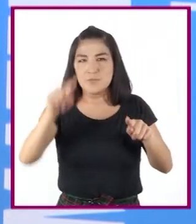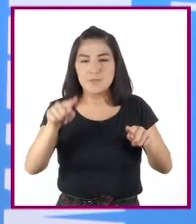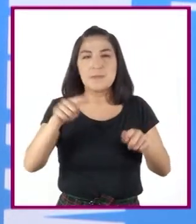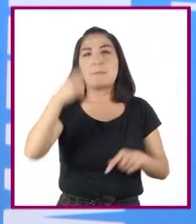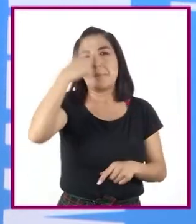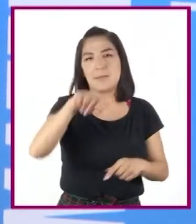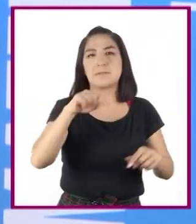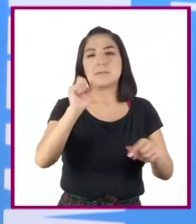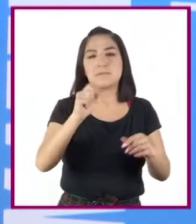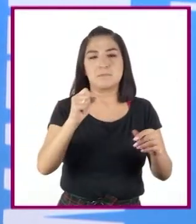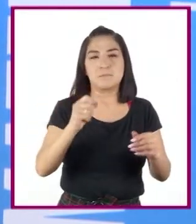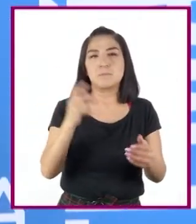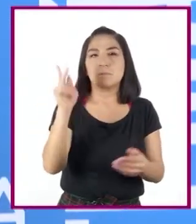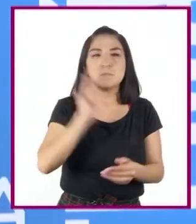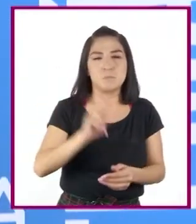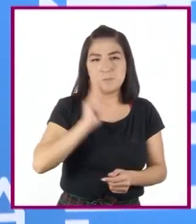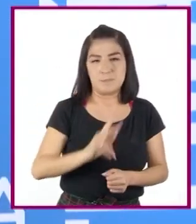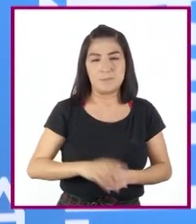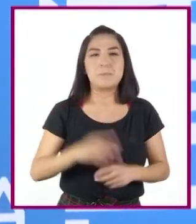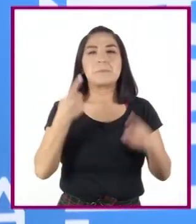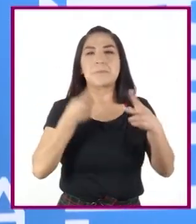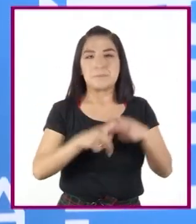proporcionalidad. Comencemos.